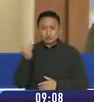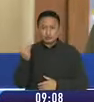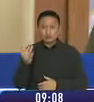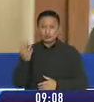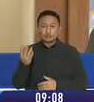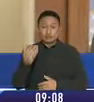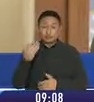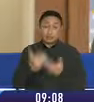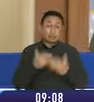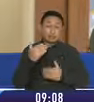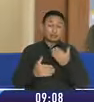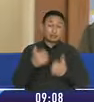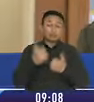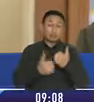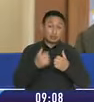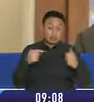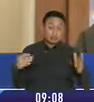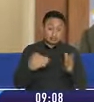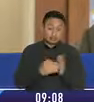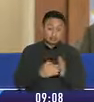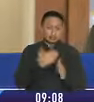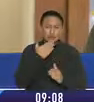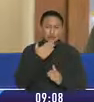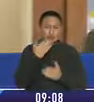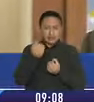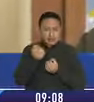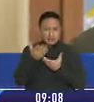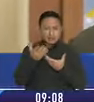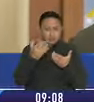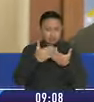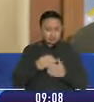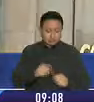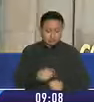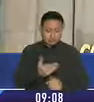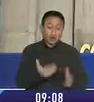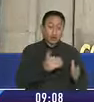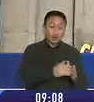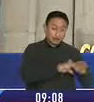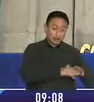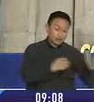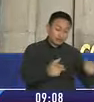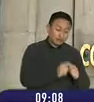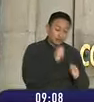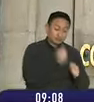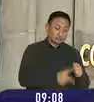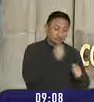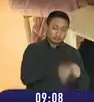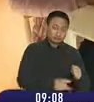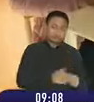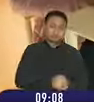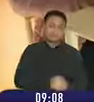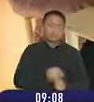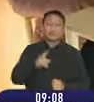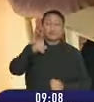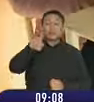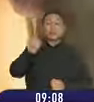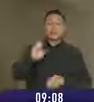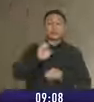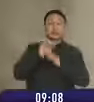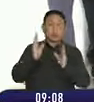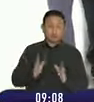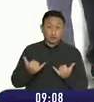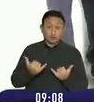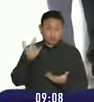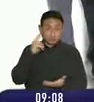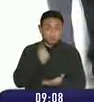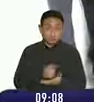un momento dado de cómo se va a llevar la información para que sean abiertas las urnas intención de consultar a los Ecuatorianos que ahora sí es un